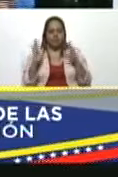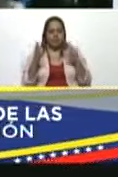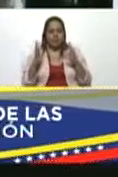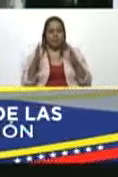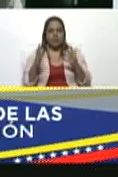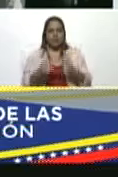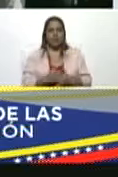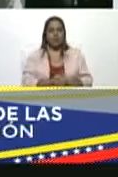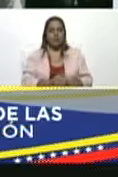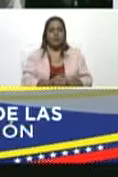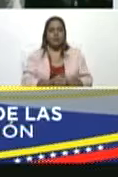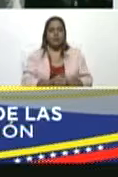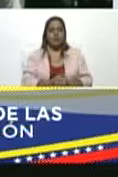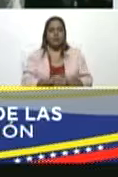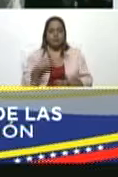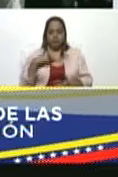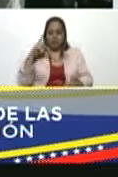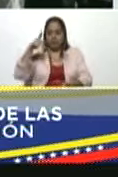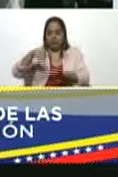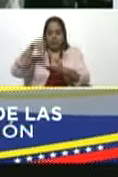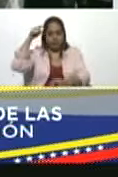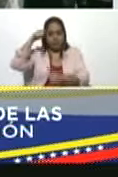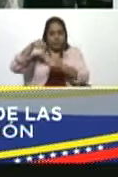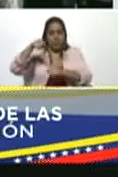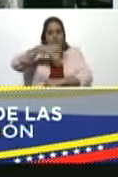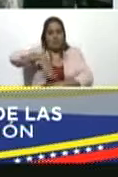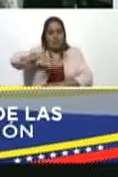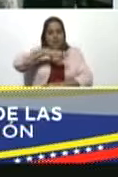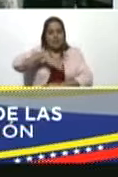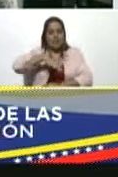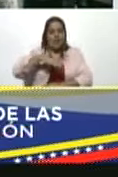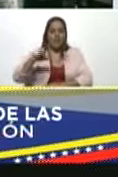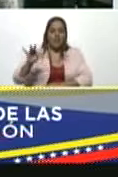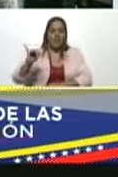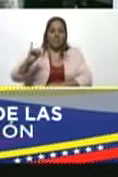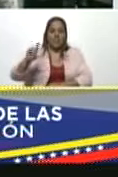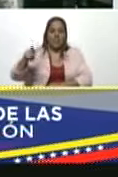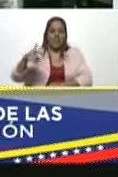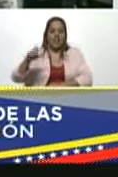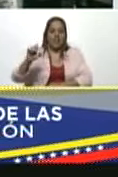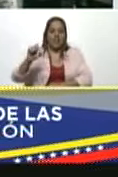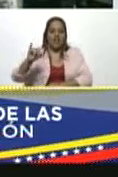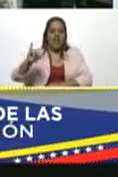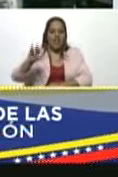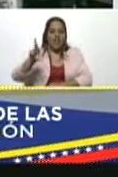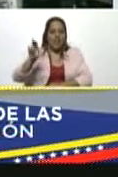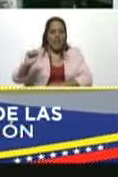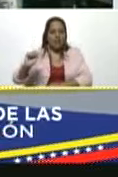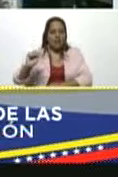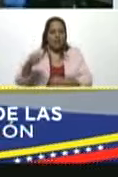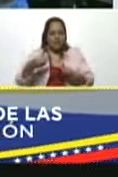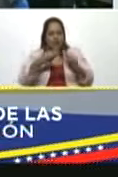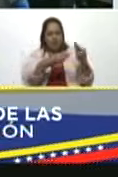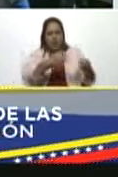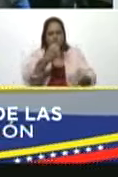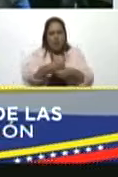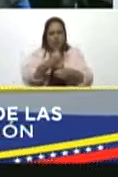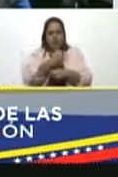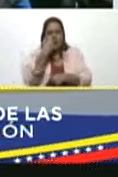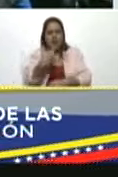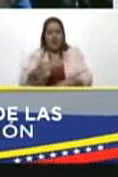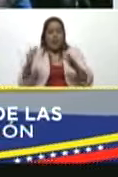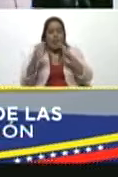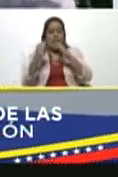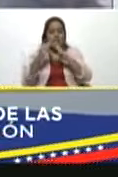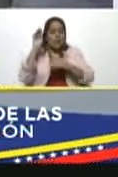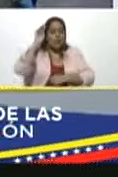Y bueno, nos vinimos directo acá a la plaza del bachiller Figueira. Hemos entregado esta obra hermosa de la Casa del